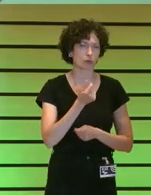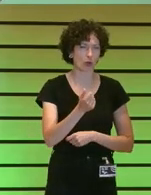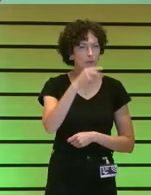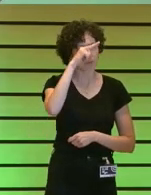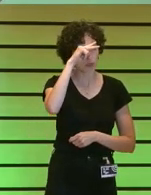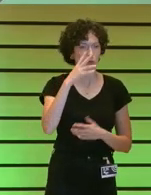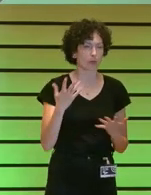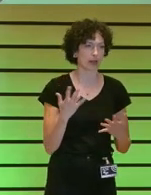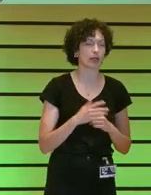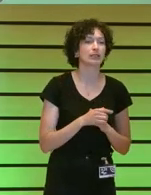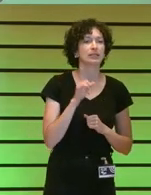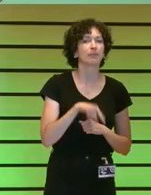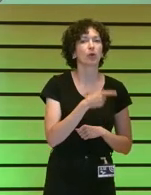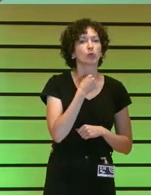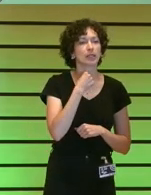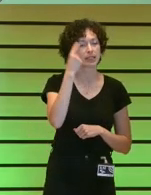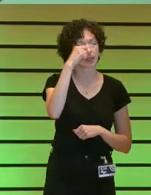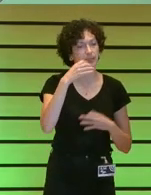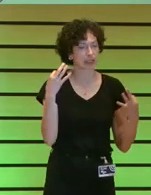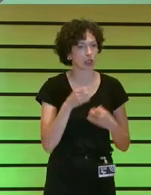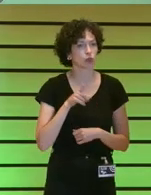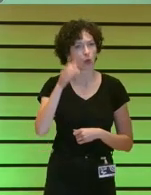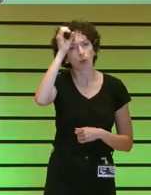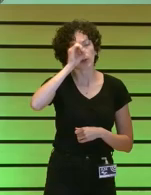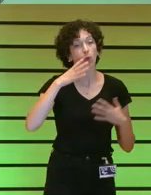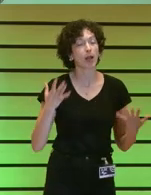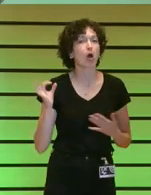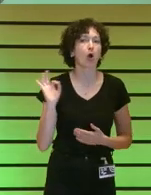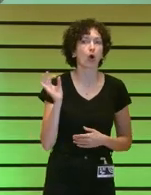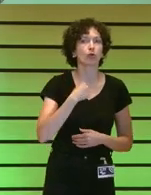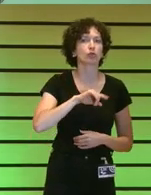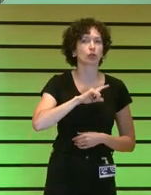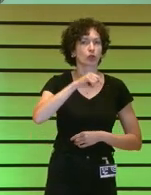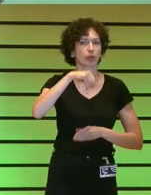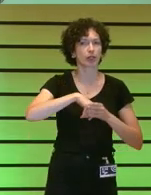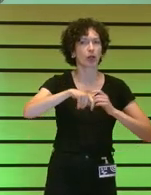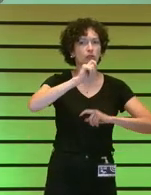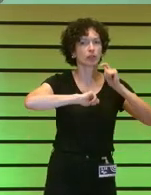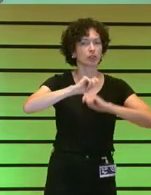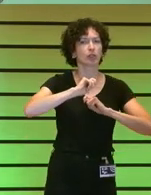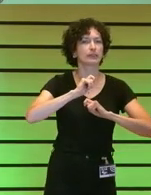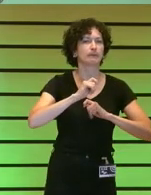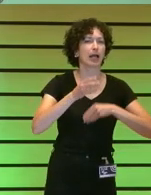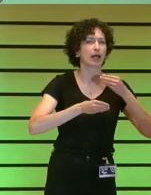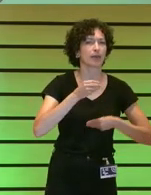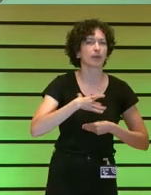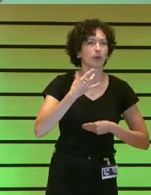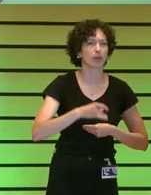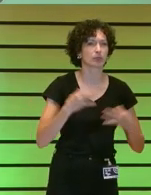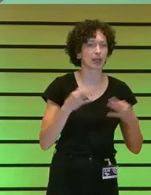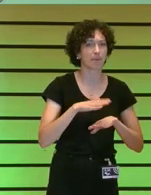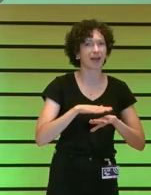Y sí que nos gustaría saber qué opinas o cómo podríamos hacer desde las entidades sociales para incorporar en nuestros modelos de